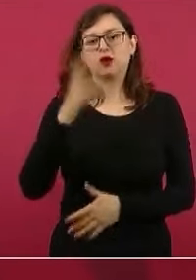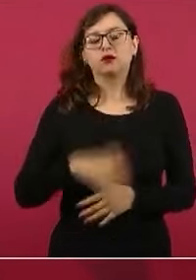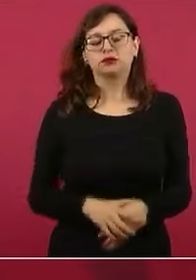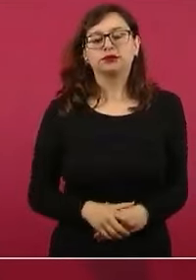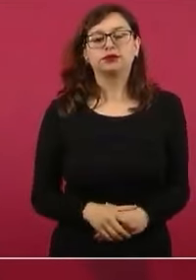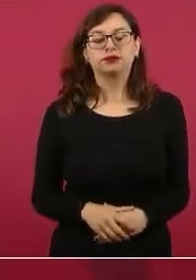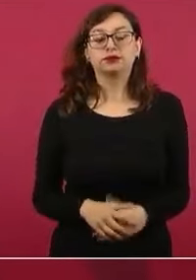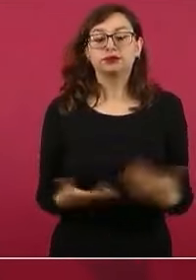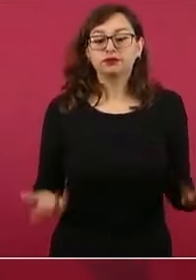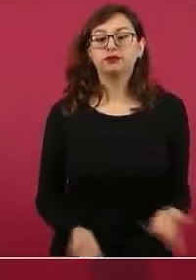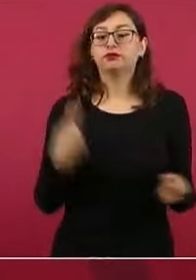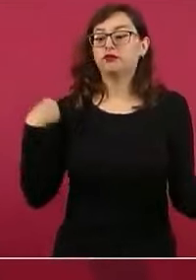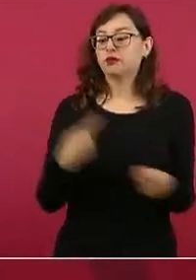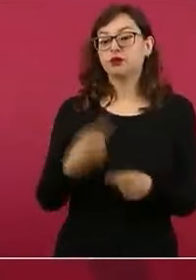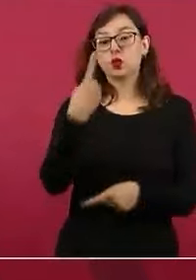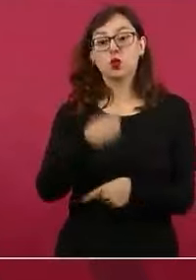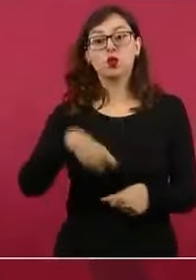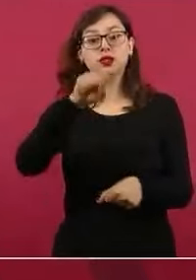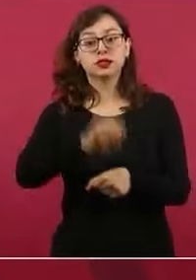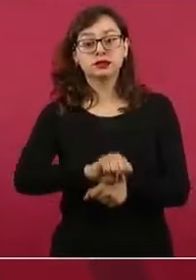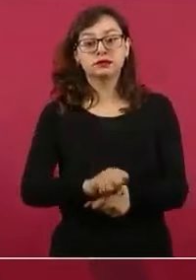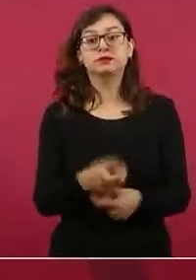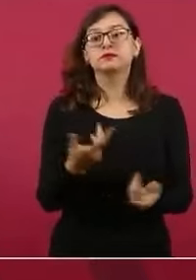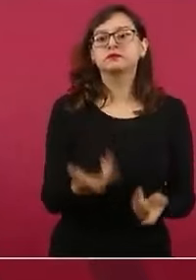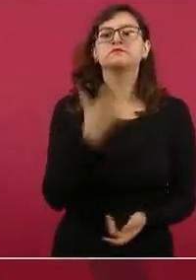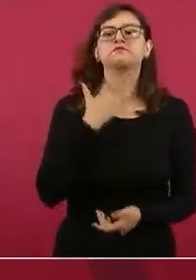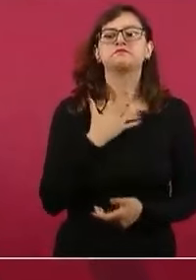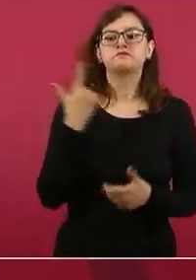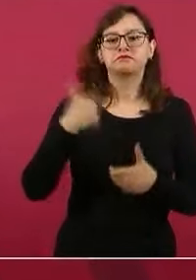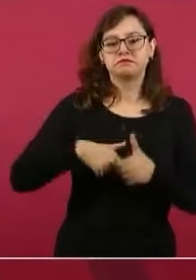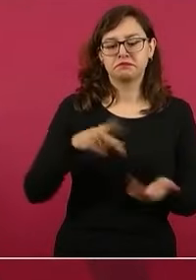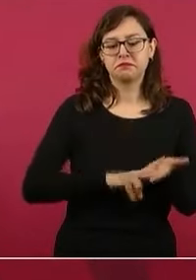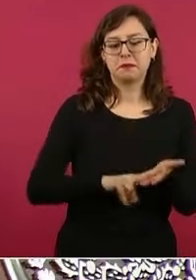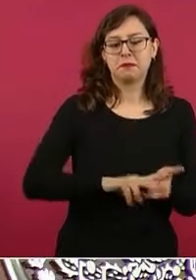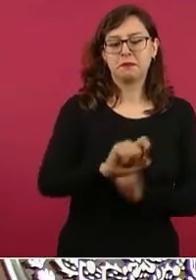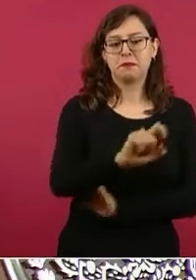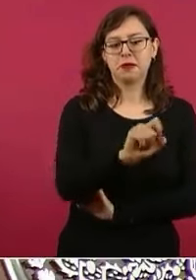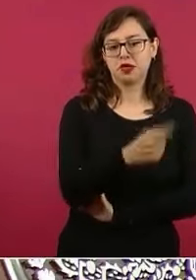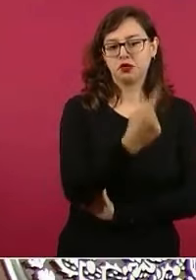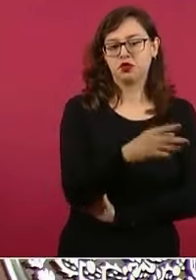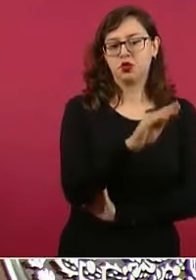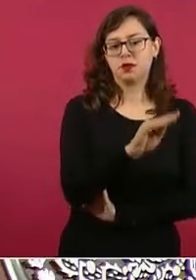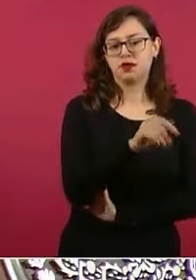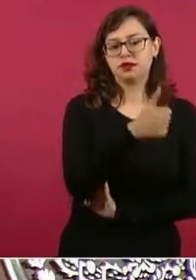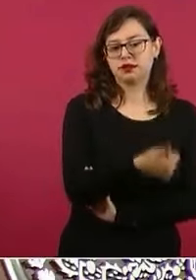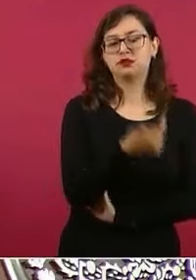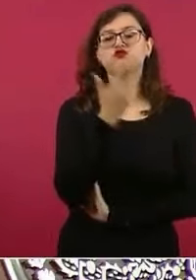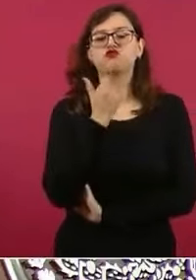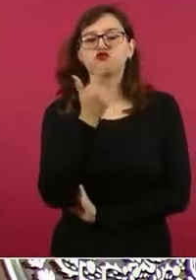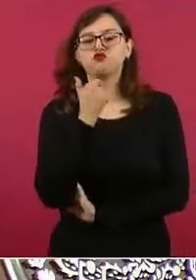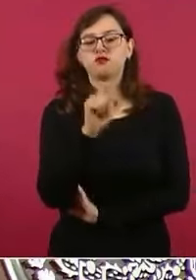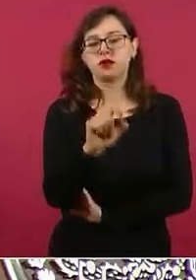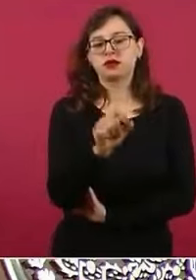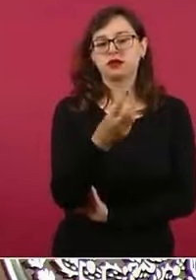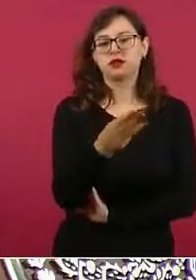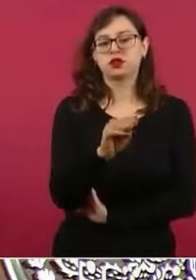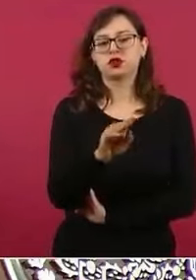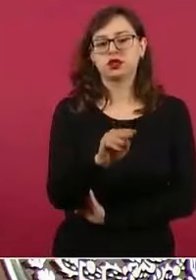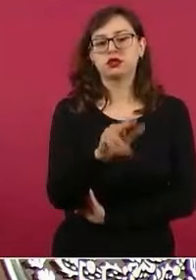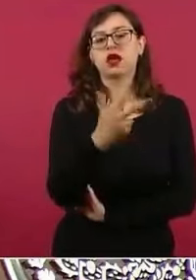precio promedio por litro de la gasolina regular, 23.88 fue el precio promedio de la